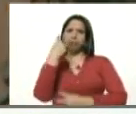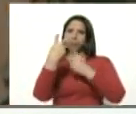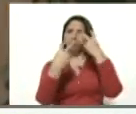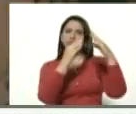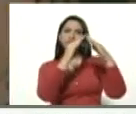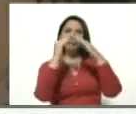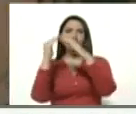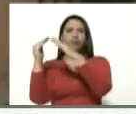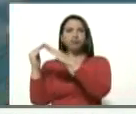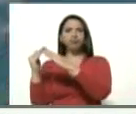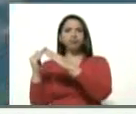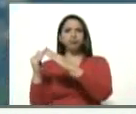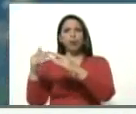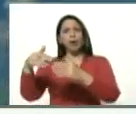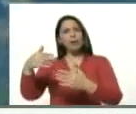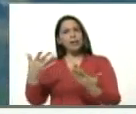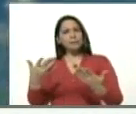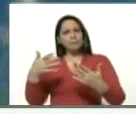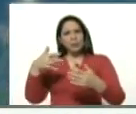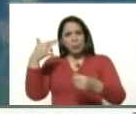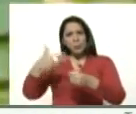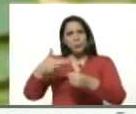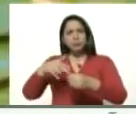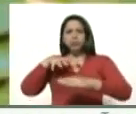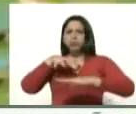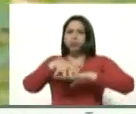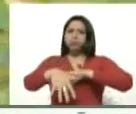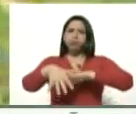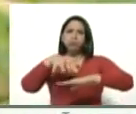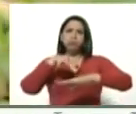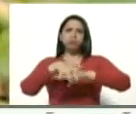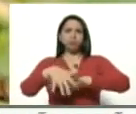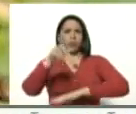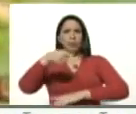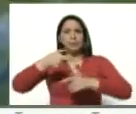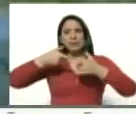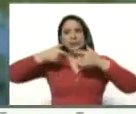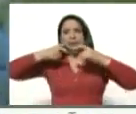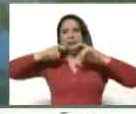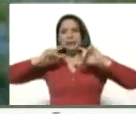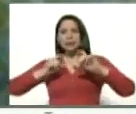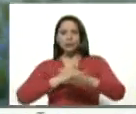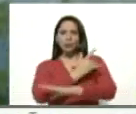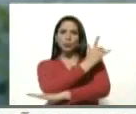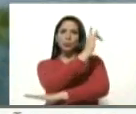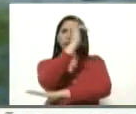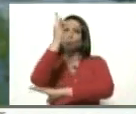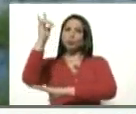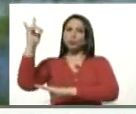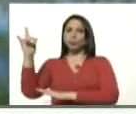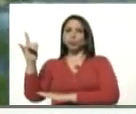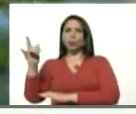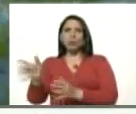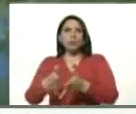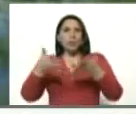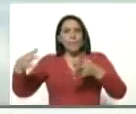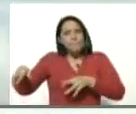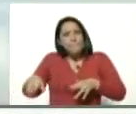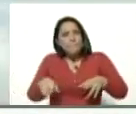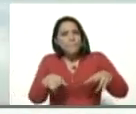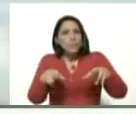sus petróleos torrenciales, sus comarcas vegetales y su tumulto de